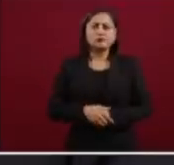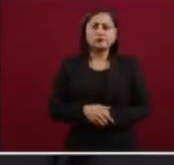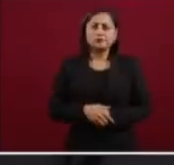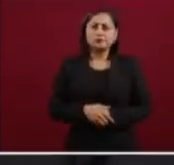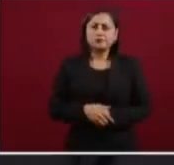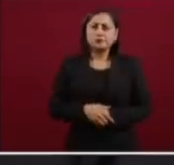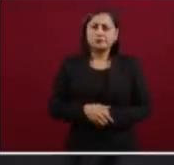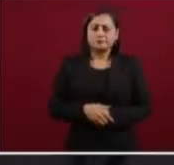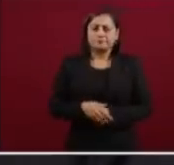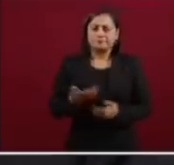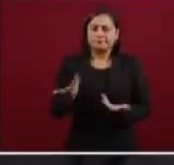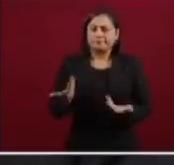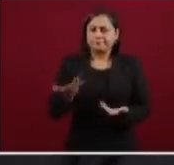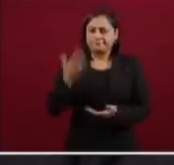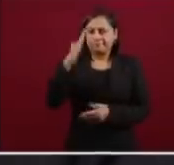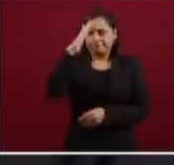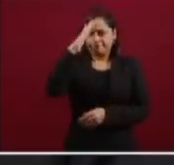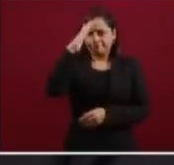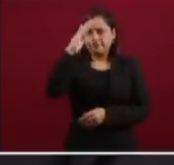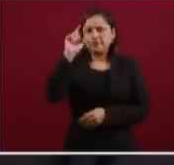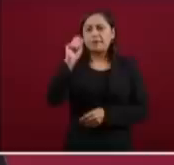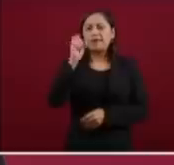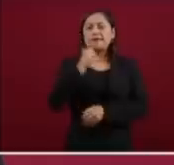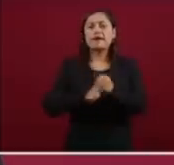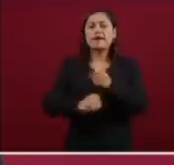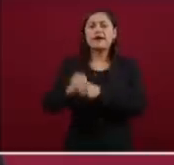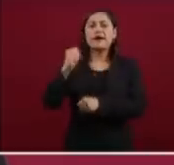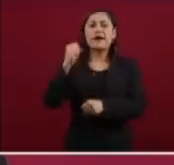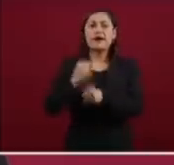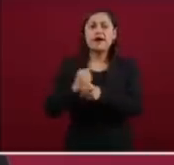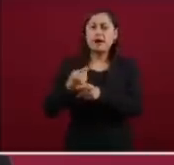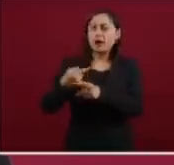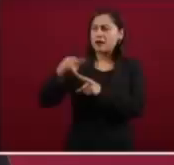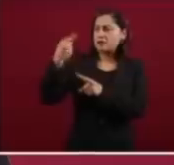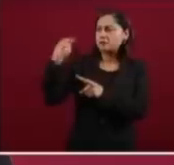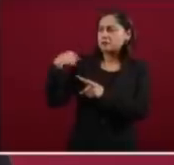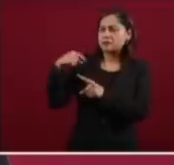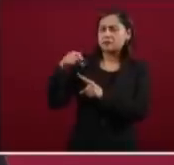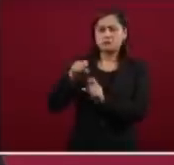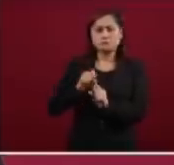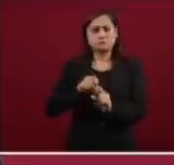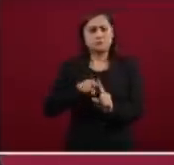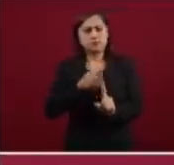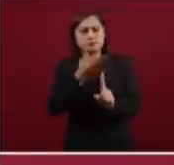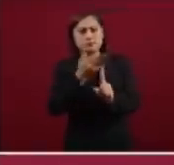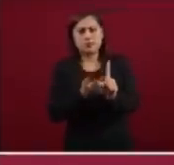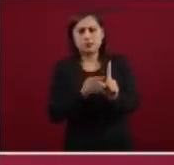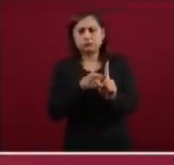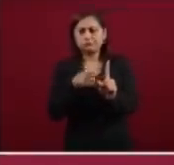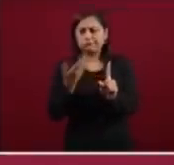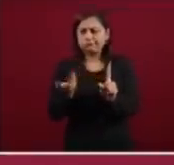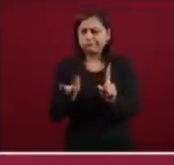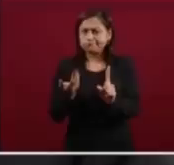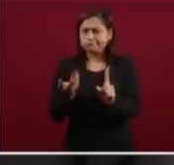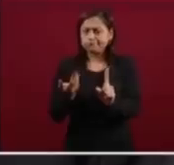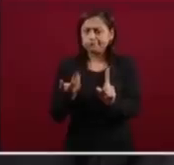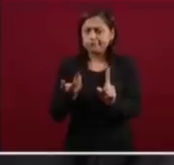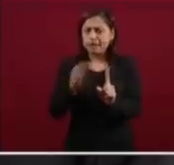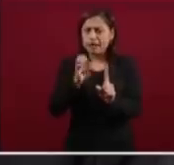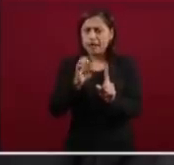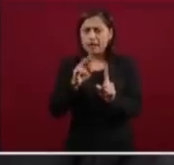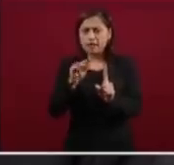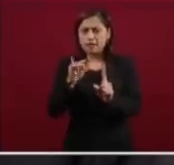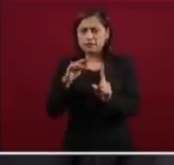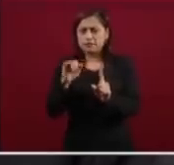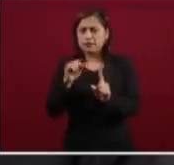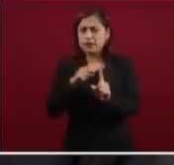en 20 años es la misma destino no se enriqueció